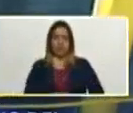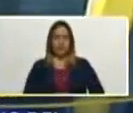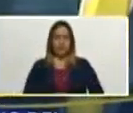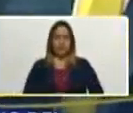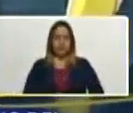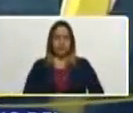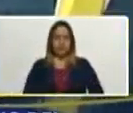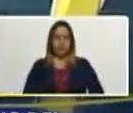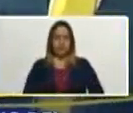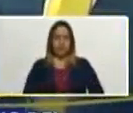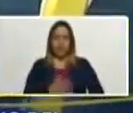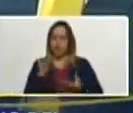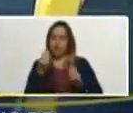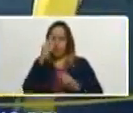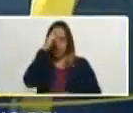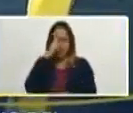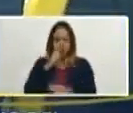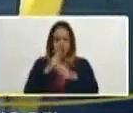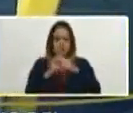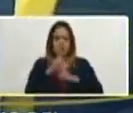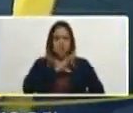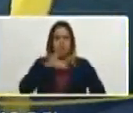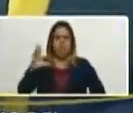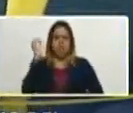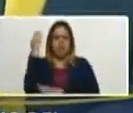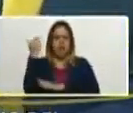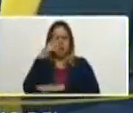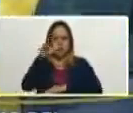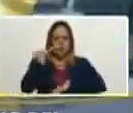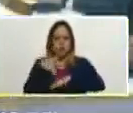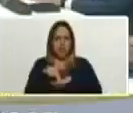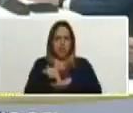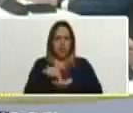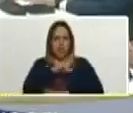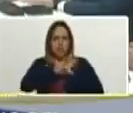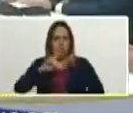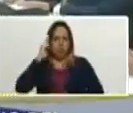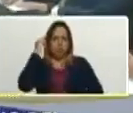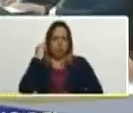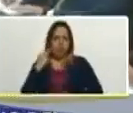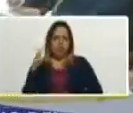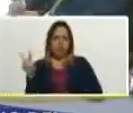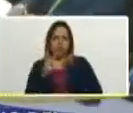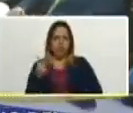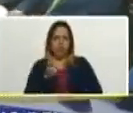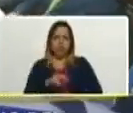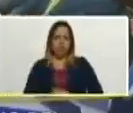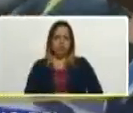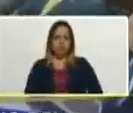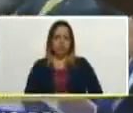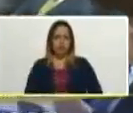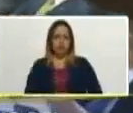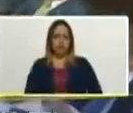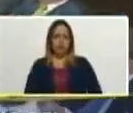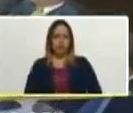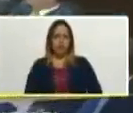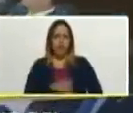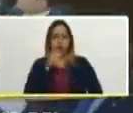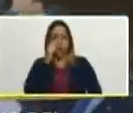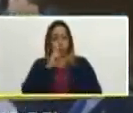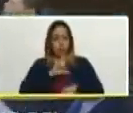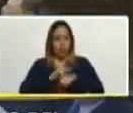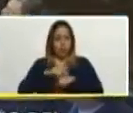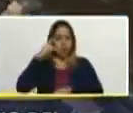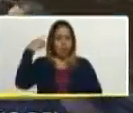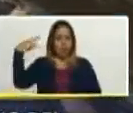de la muy honorable y soberana Asamblea Nacional de la República Bolivarena de Venezuela, doctor en psiquiatría